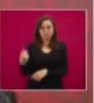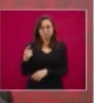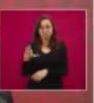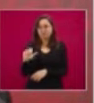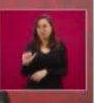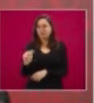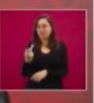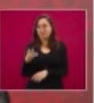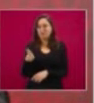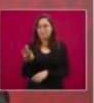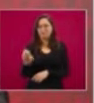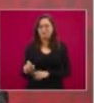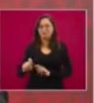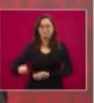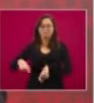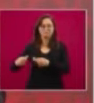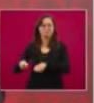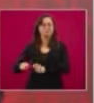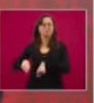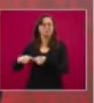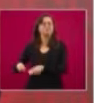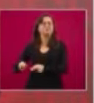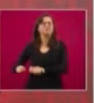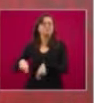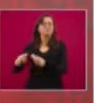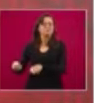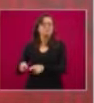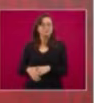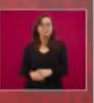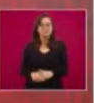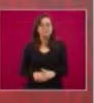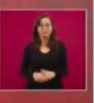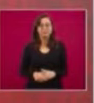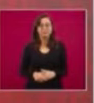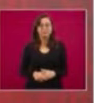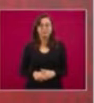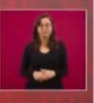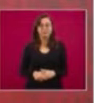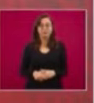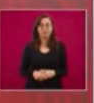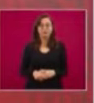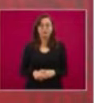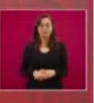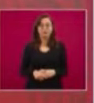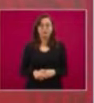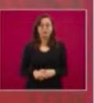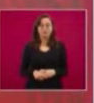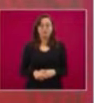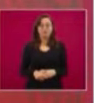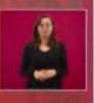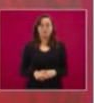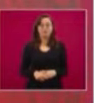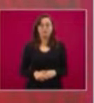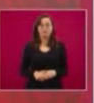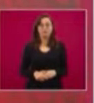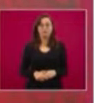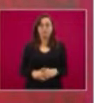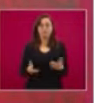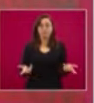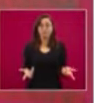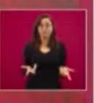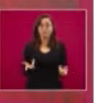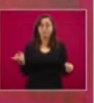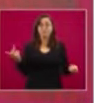cifras oficiales, esto es un tema de percepción. En este momento, para los mexicanos, es más apremiante solucionar los temas